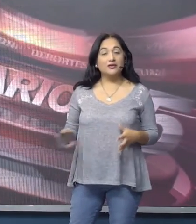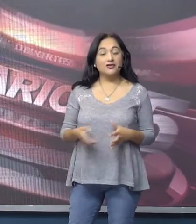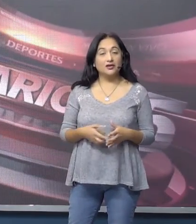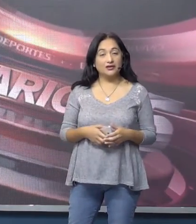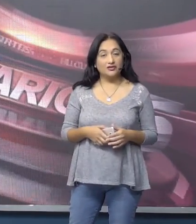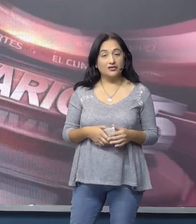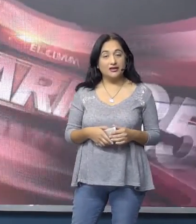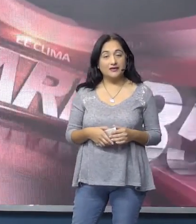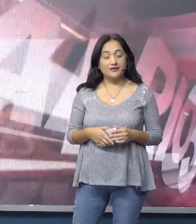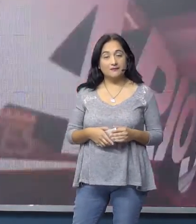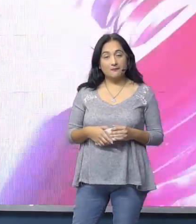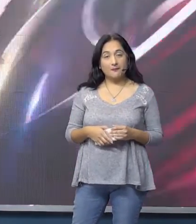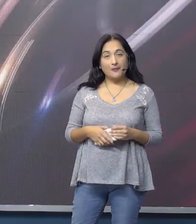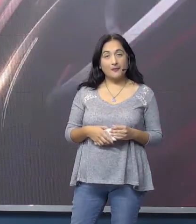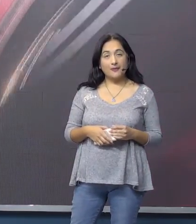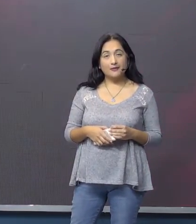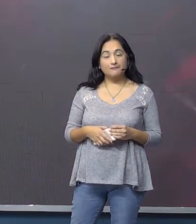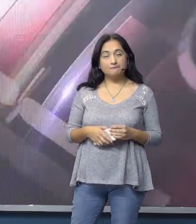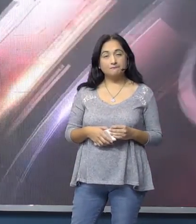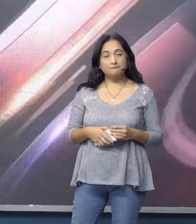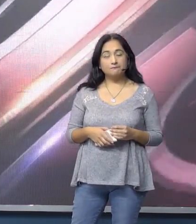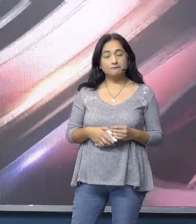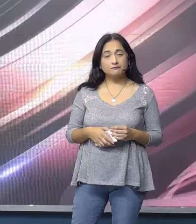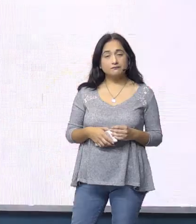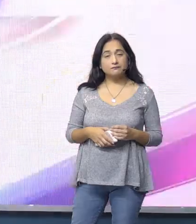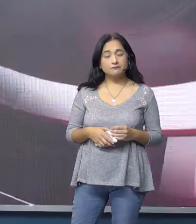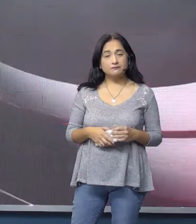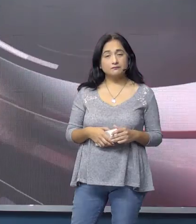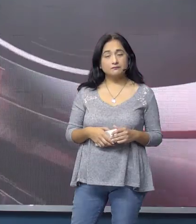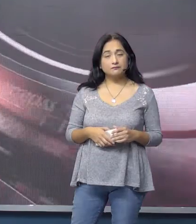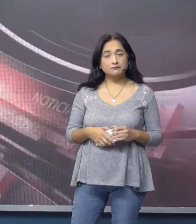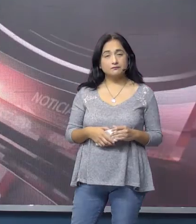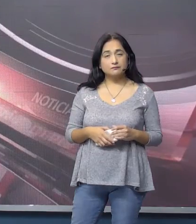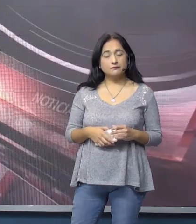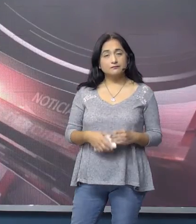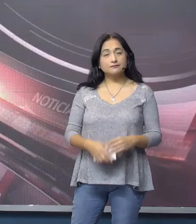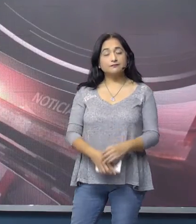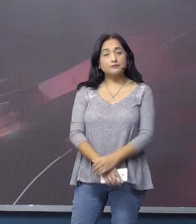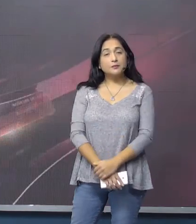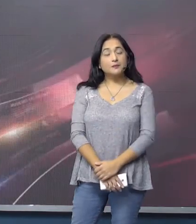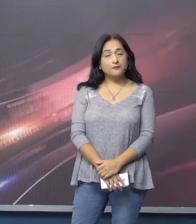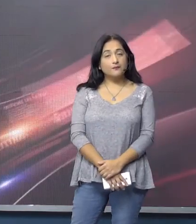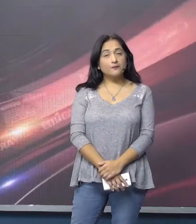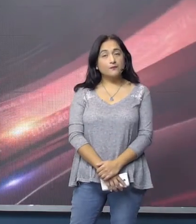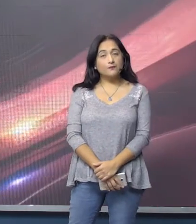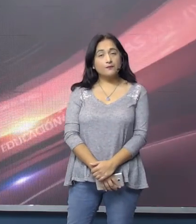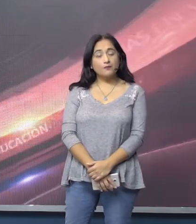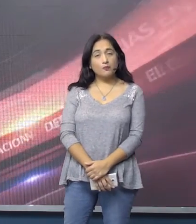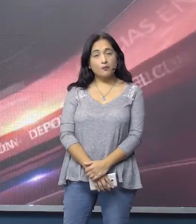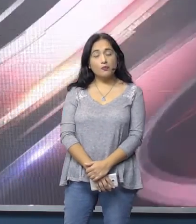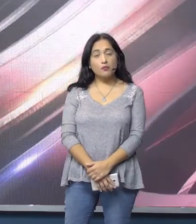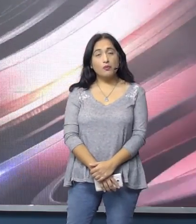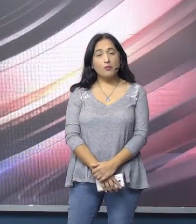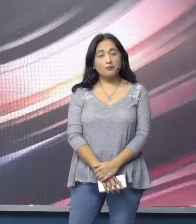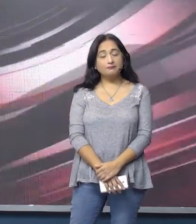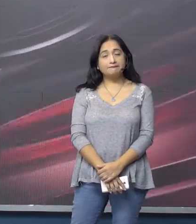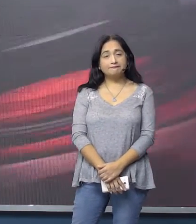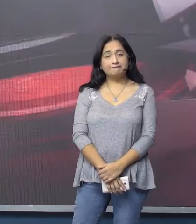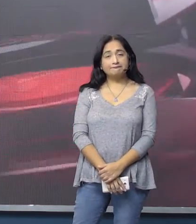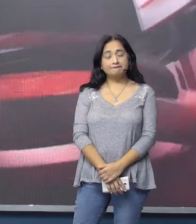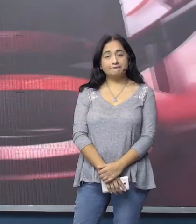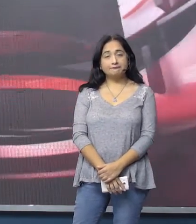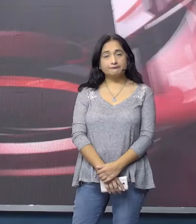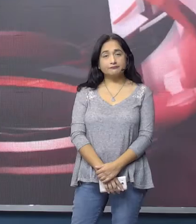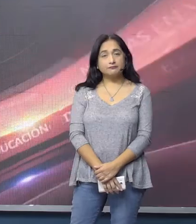de educación en estos días. Bueno, han habido dos reuniones muy importantes. Hay que tener